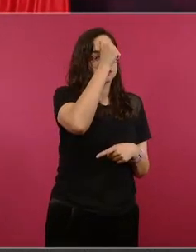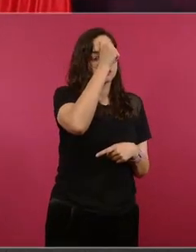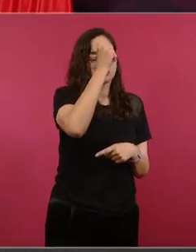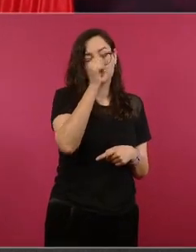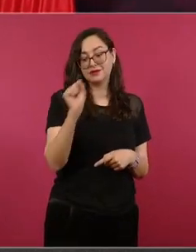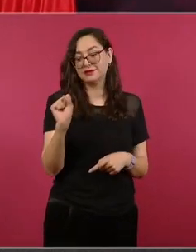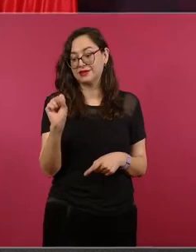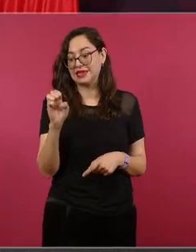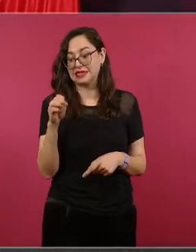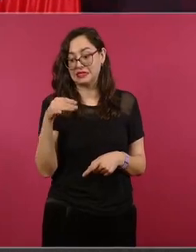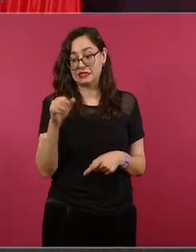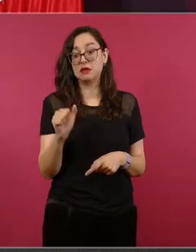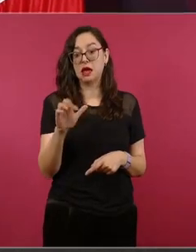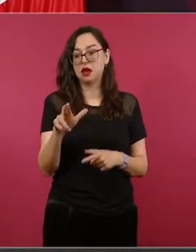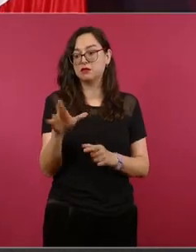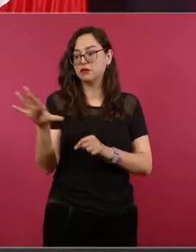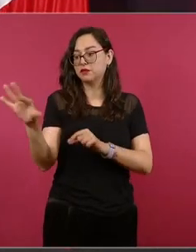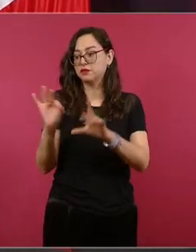Norte,